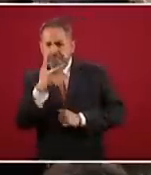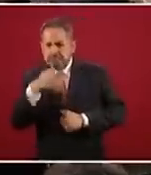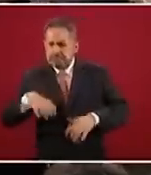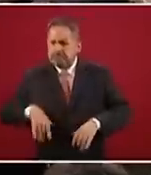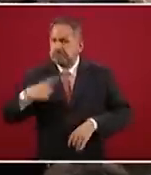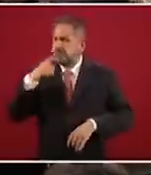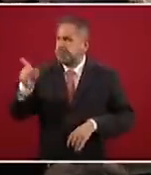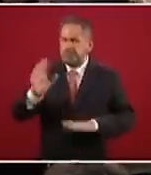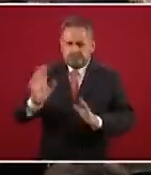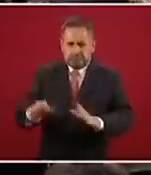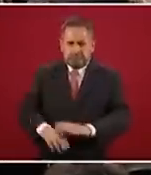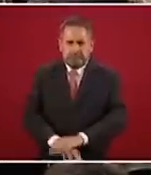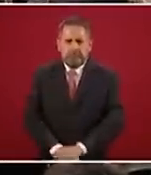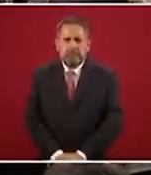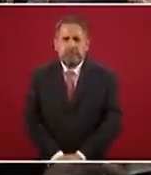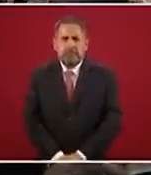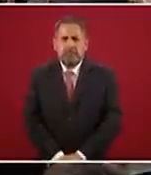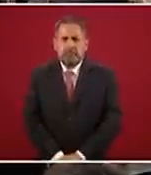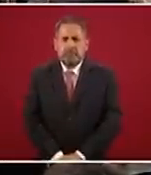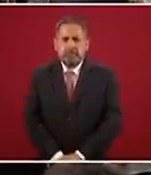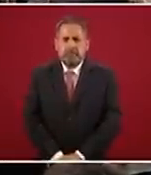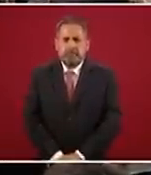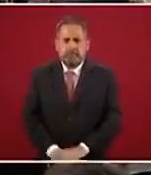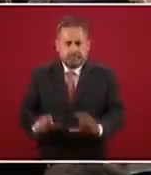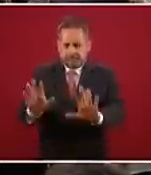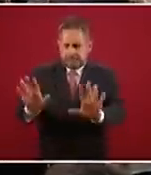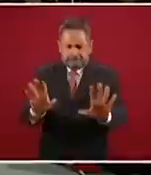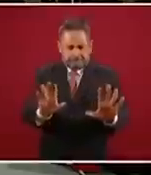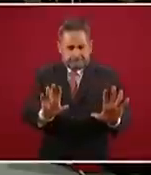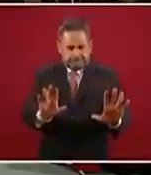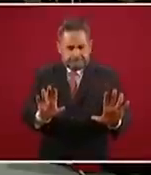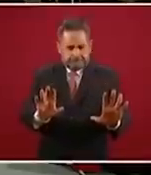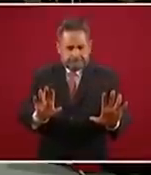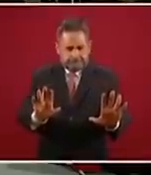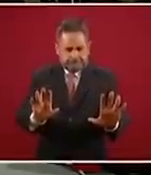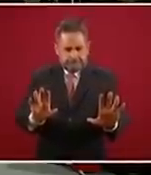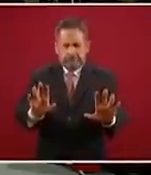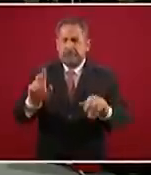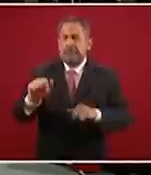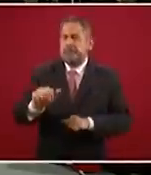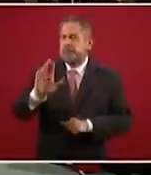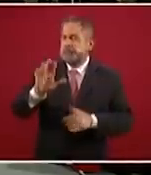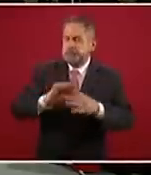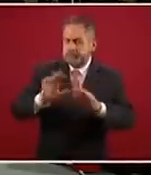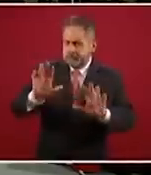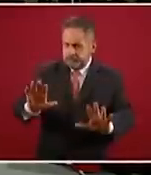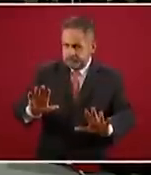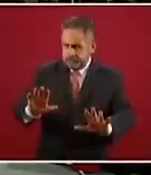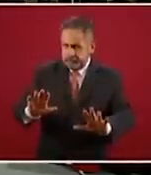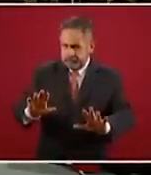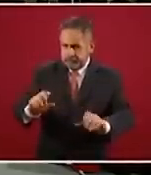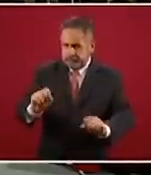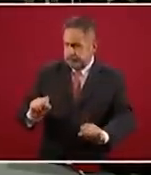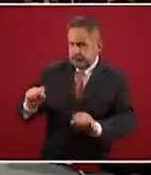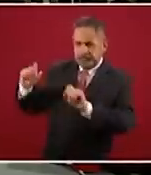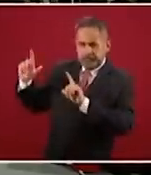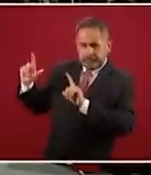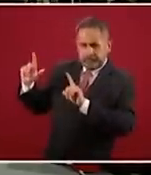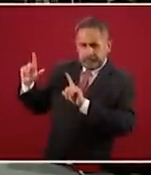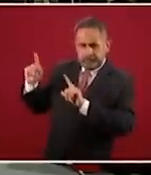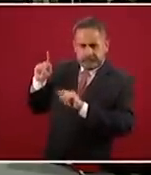gracias. Hay un monto, doctor. A ver, bueno, ¿qué les parece si este cuadro